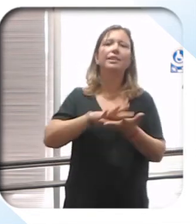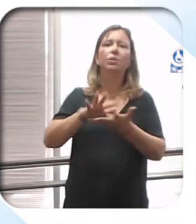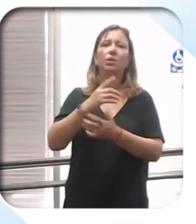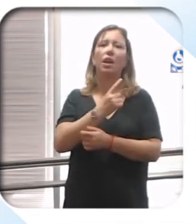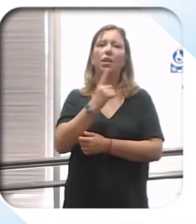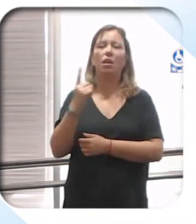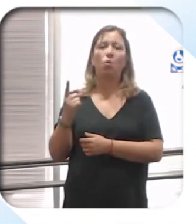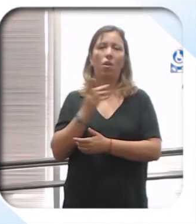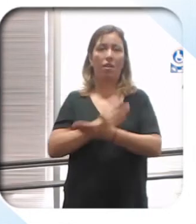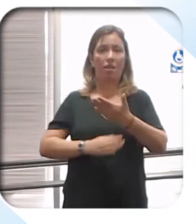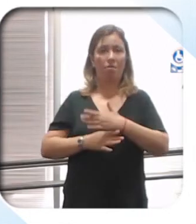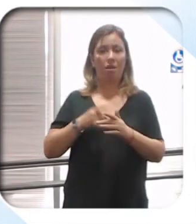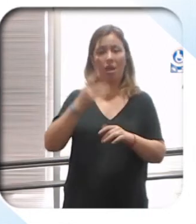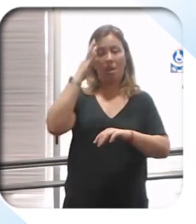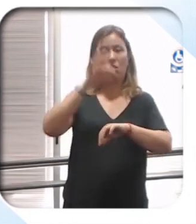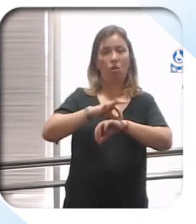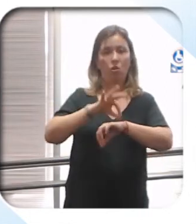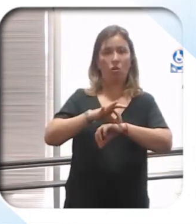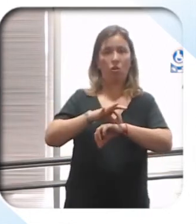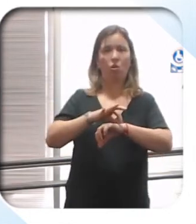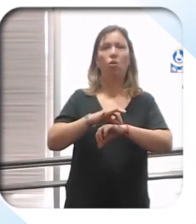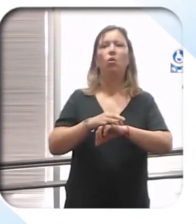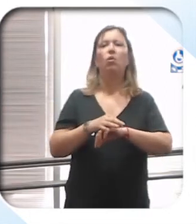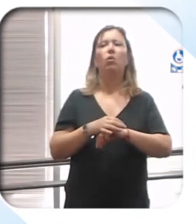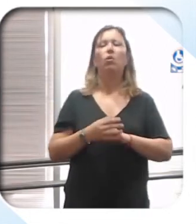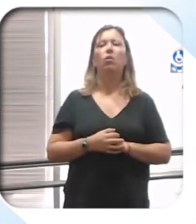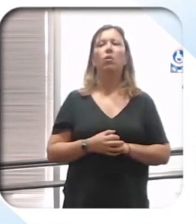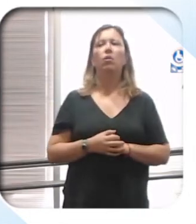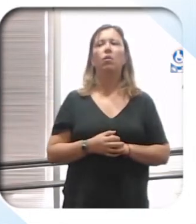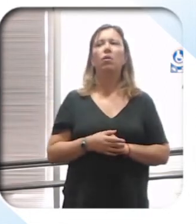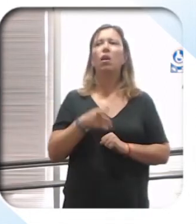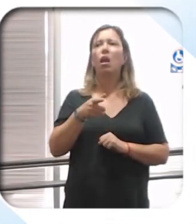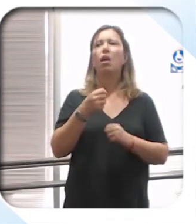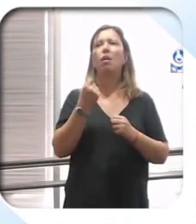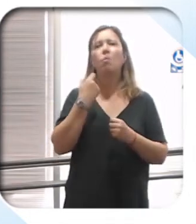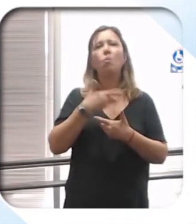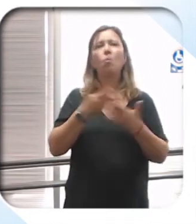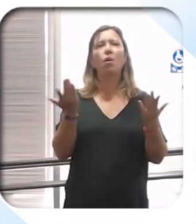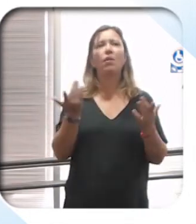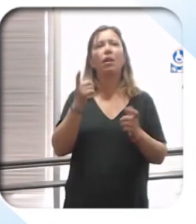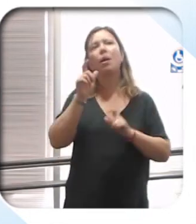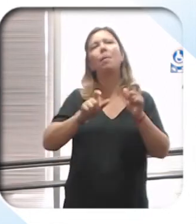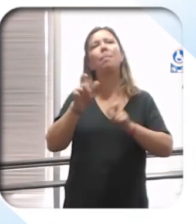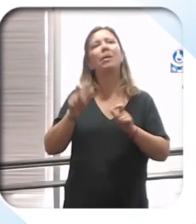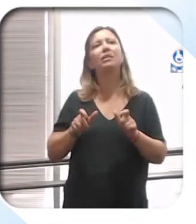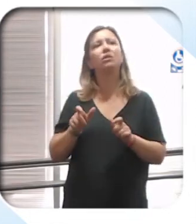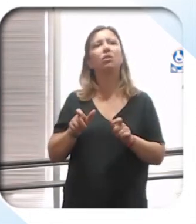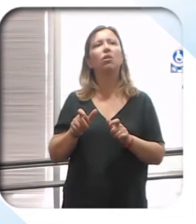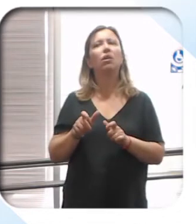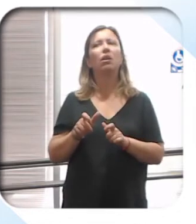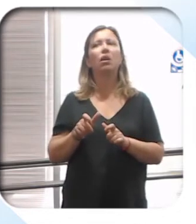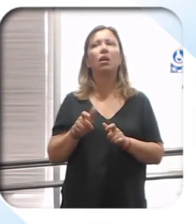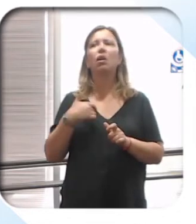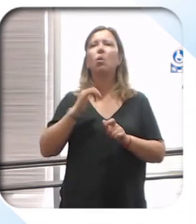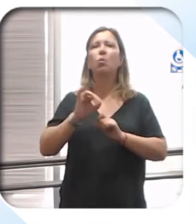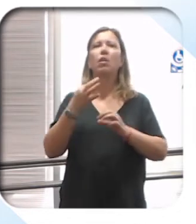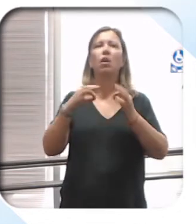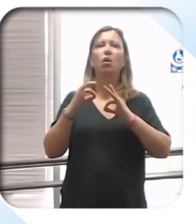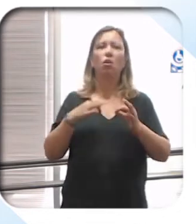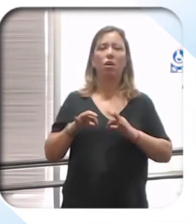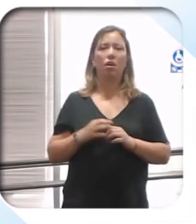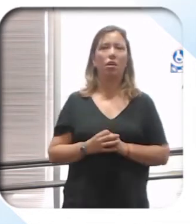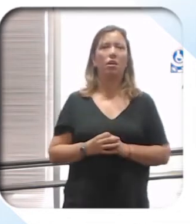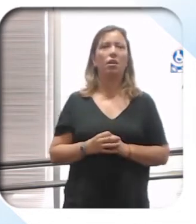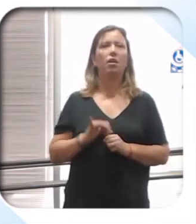tenemos el médico hegemónico, y que bueno, que va a ver a la persona con discapacidad como una deficiencia, a corregir, como ya se